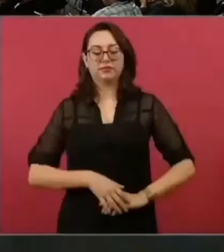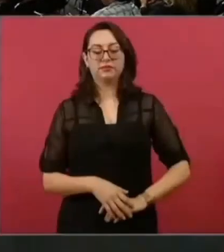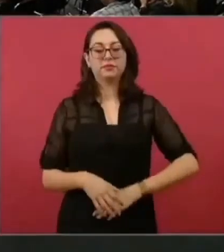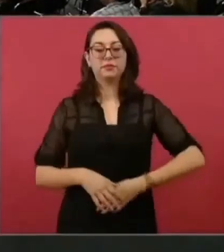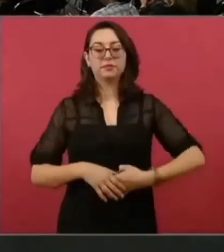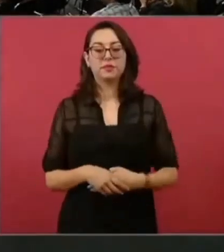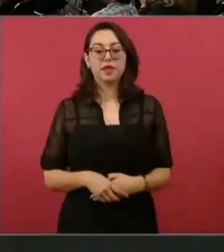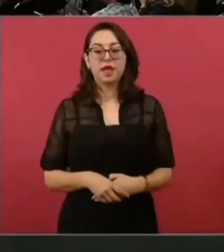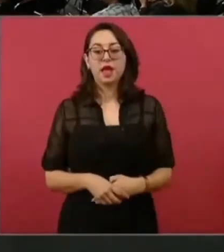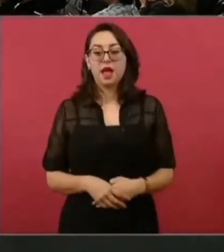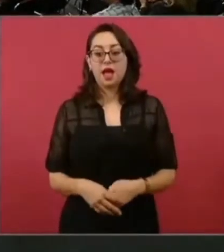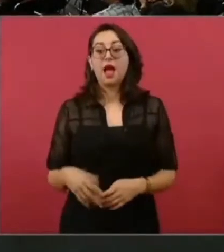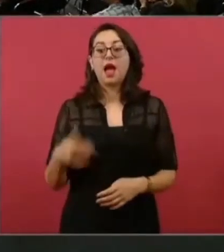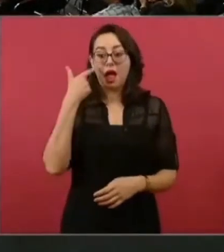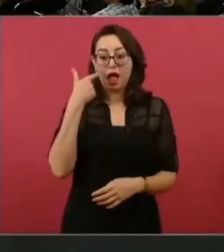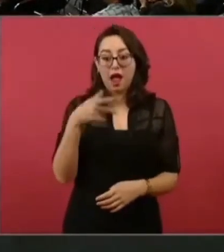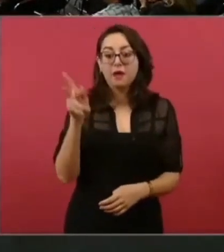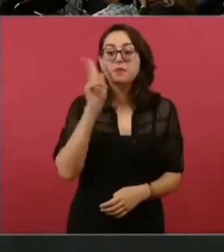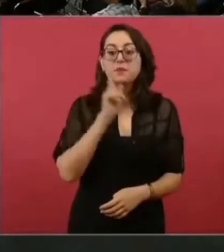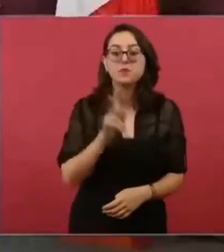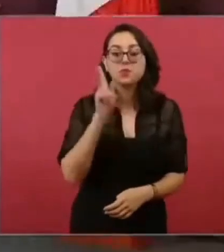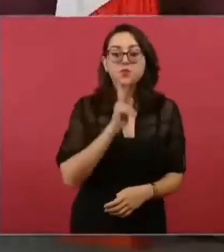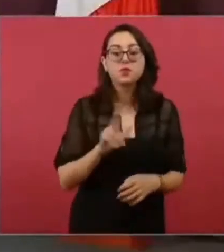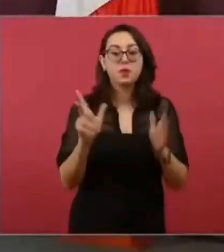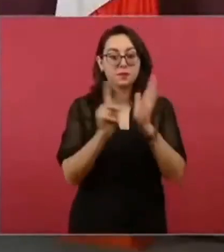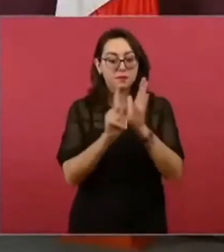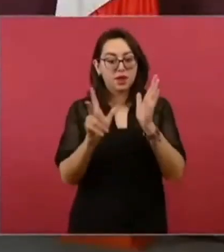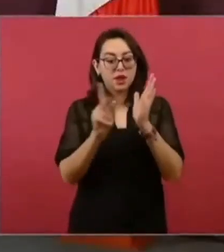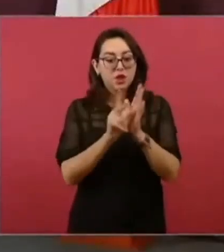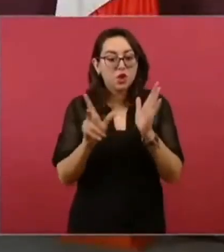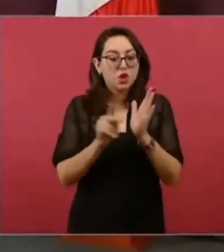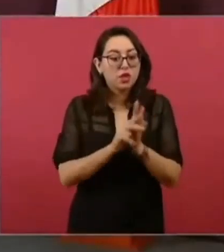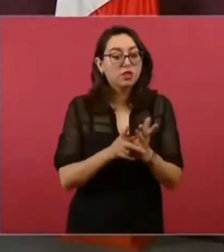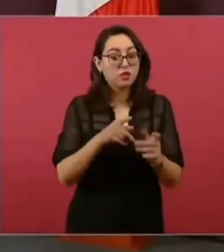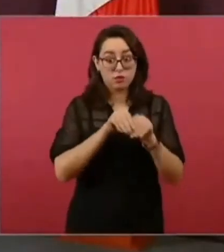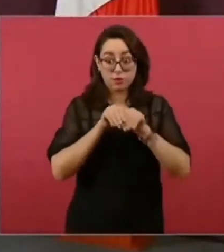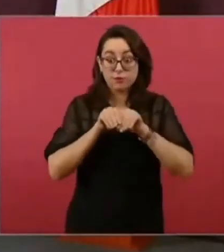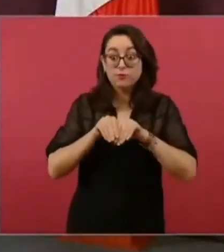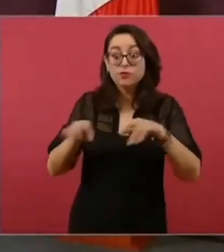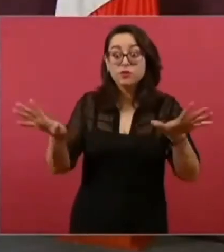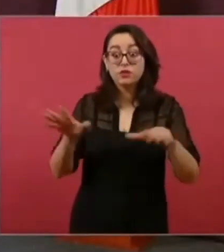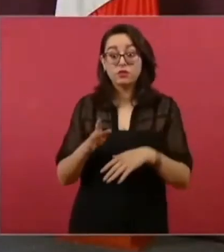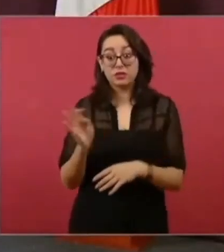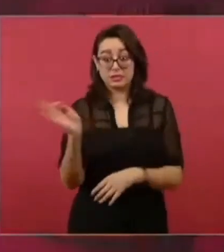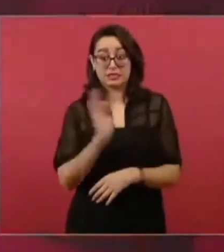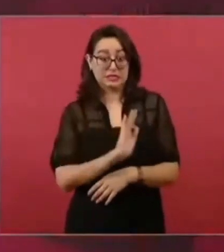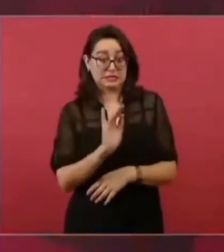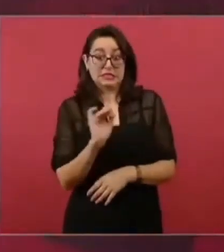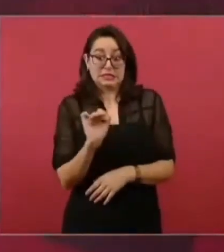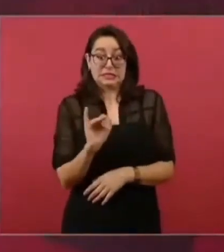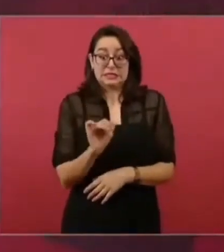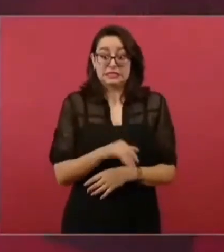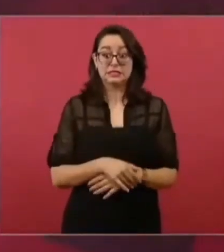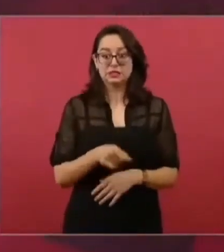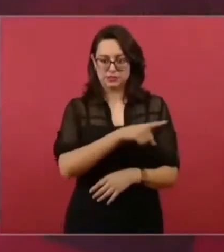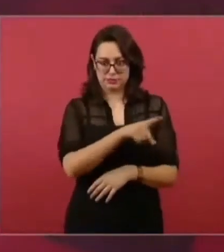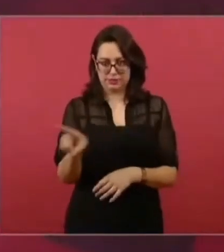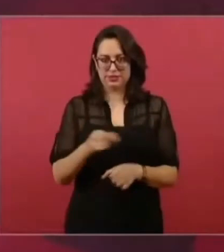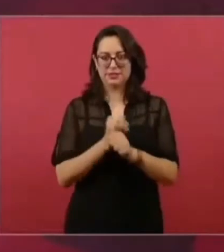tarea, o Ciro, o Loret en una de esas, ¿no?